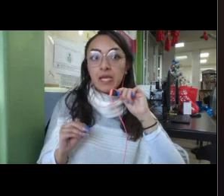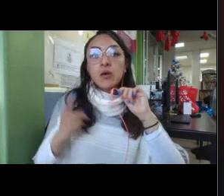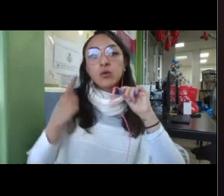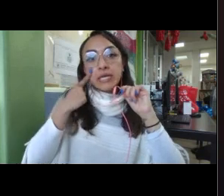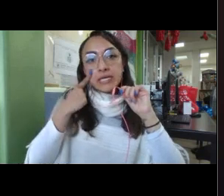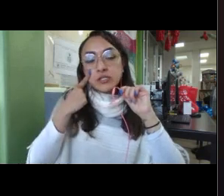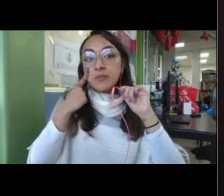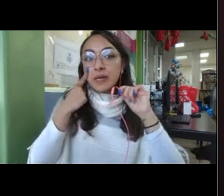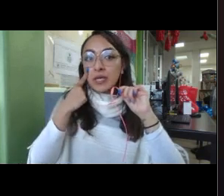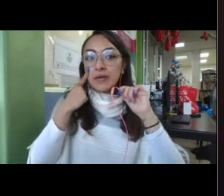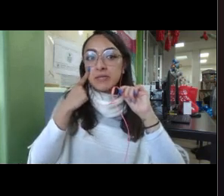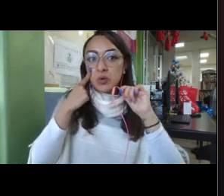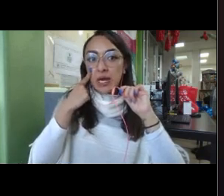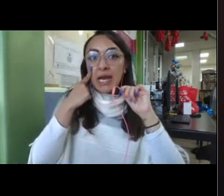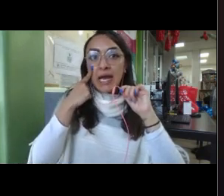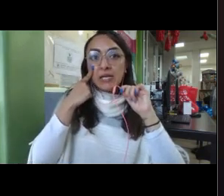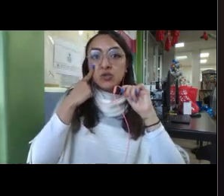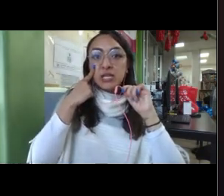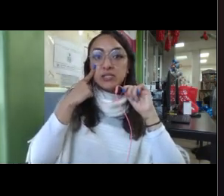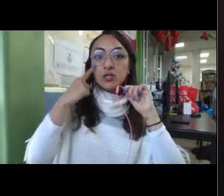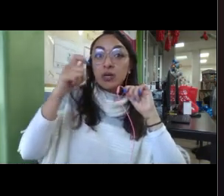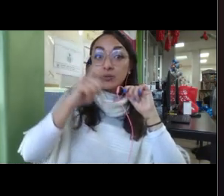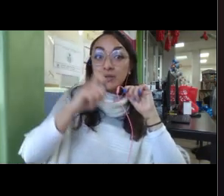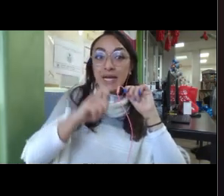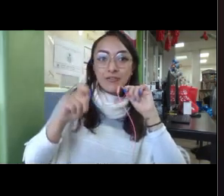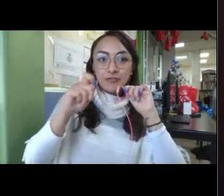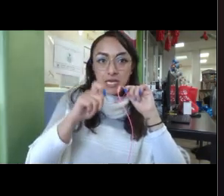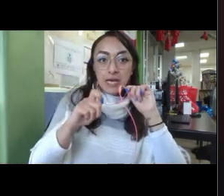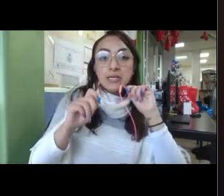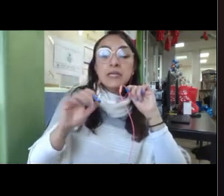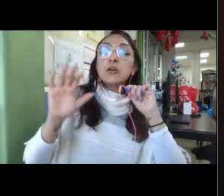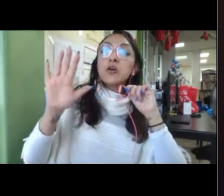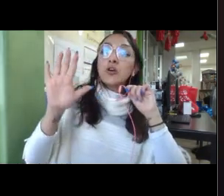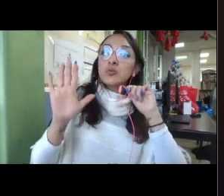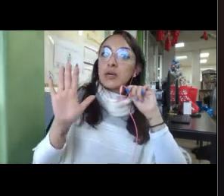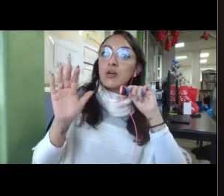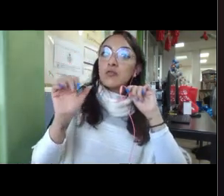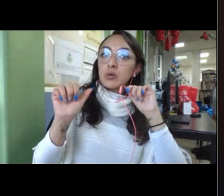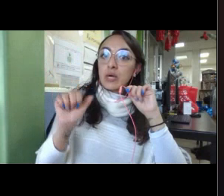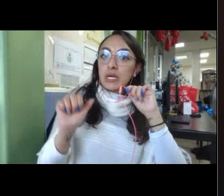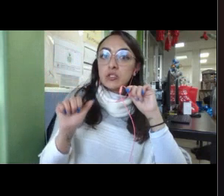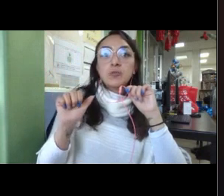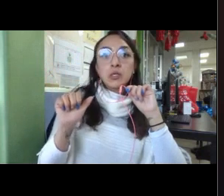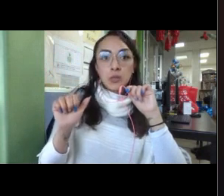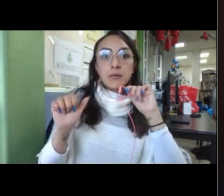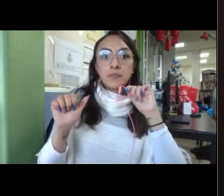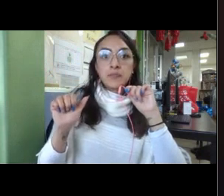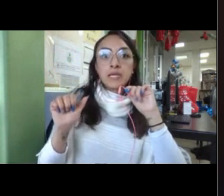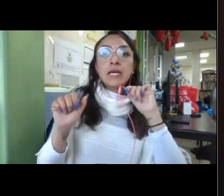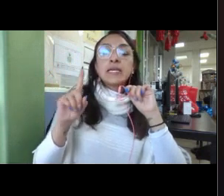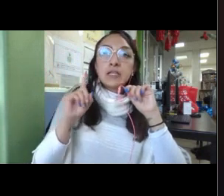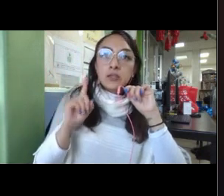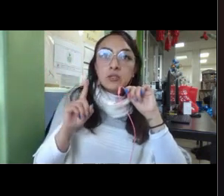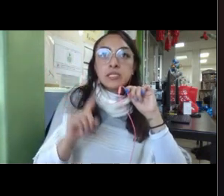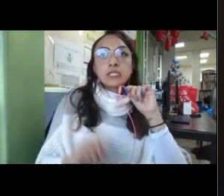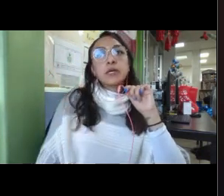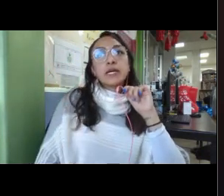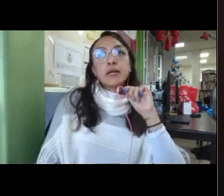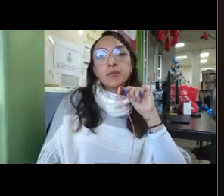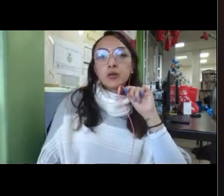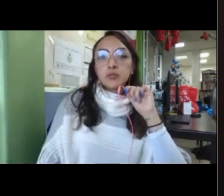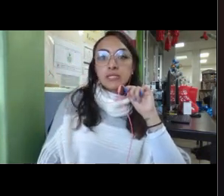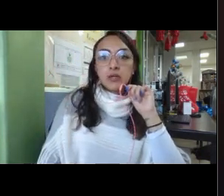DUA. Utilizo de manera visual la asociación de una grafía con una configuración manual. Y